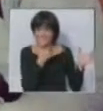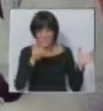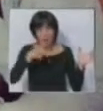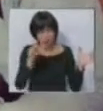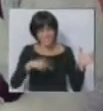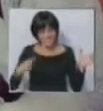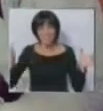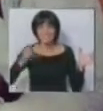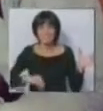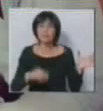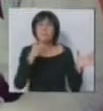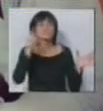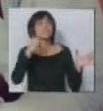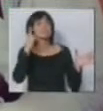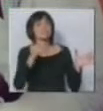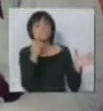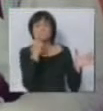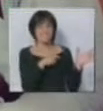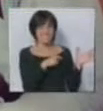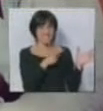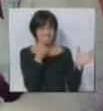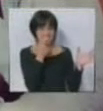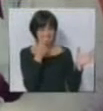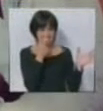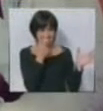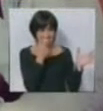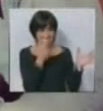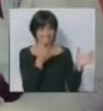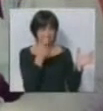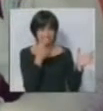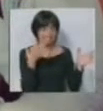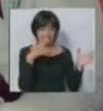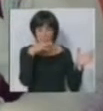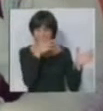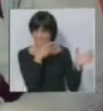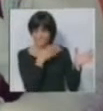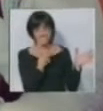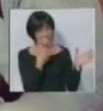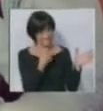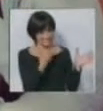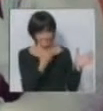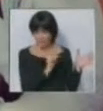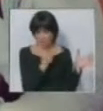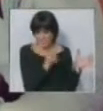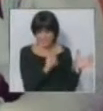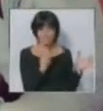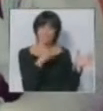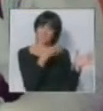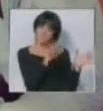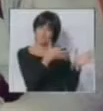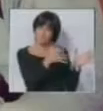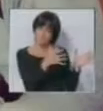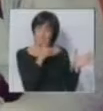poquito gracias, forzada, ¿no? Y te hablan como con la... Como Luis Majul. Claro, como Luis Majul, ¿viste? Y no estás ahí, está como en la cornisa, me parece,